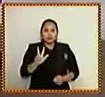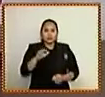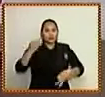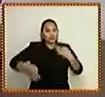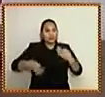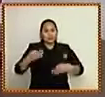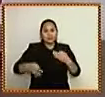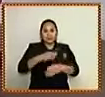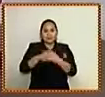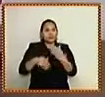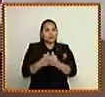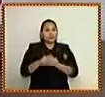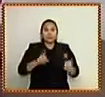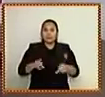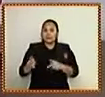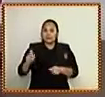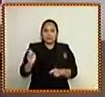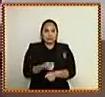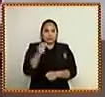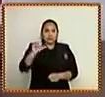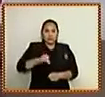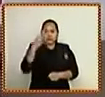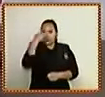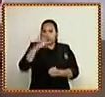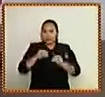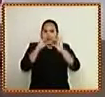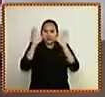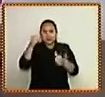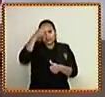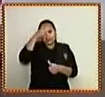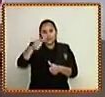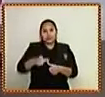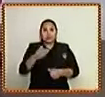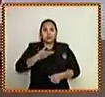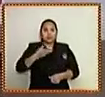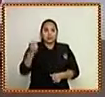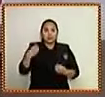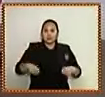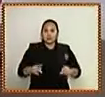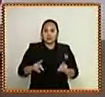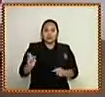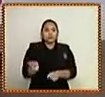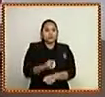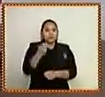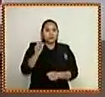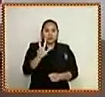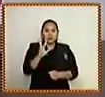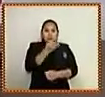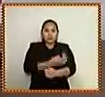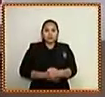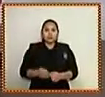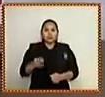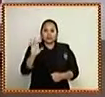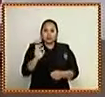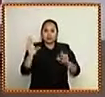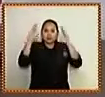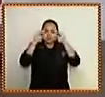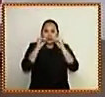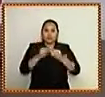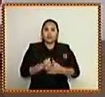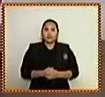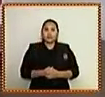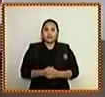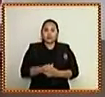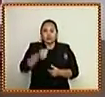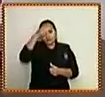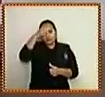felicidades a todos los afortunados ganadores de esta linda mañana. Recuerda que aún tienes dos oportunidades más para ganar, a las 3 de la tarde y a las 9 de la noche.